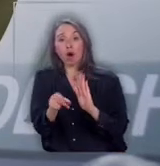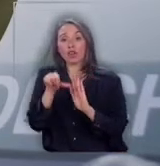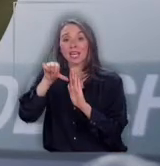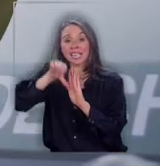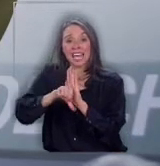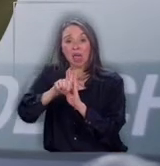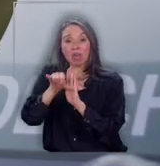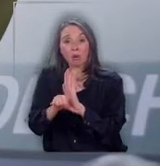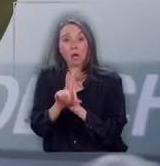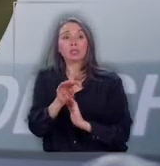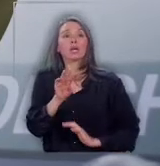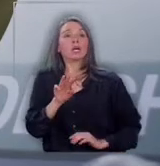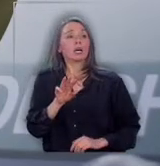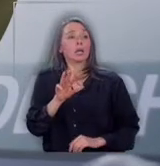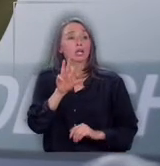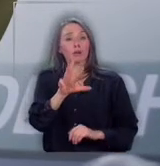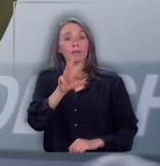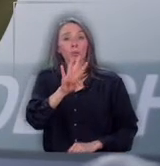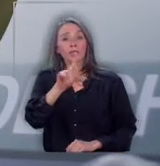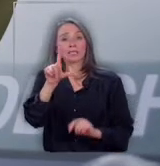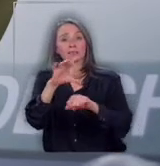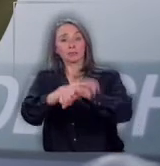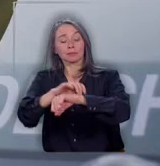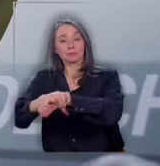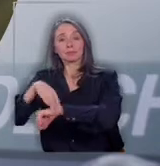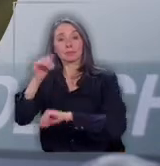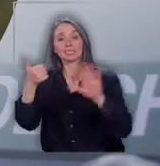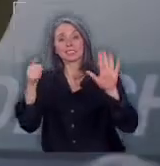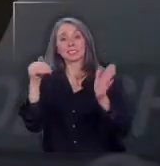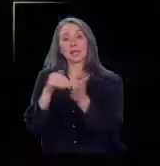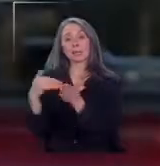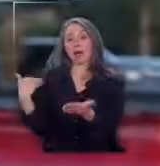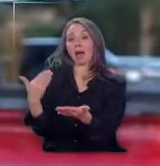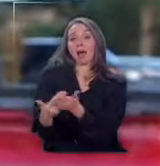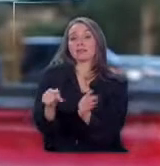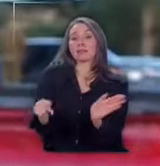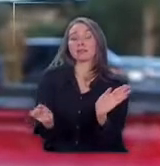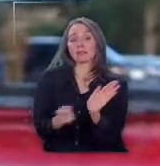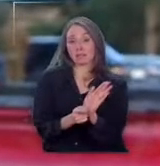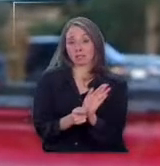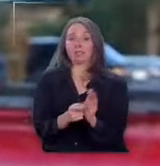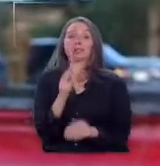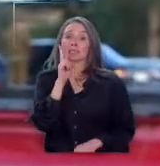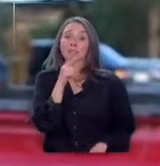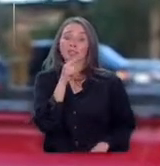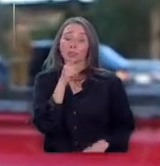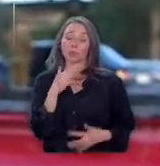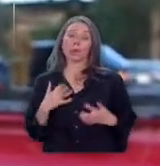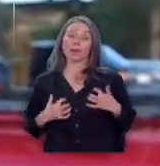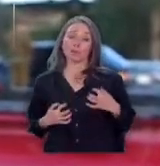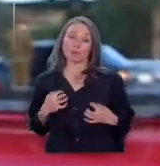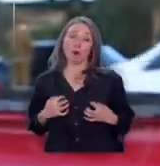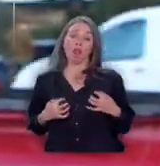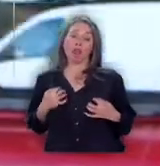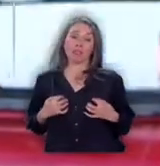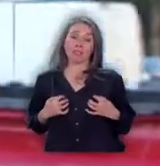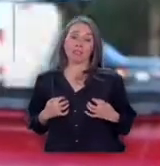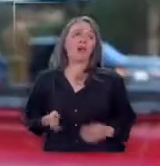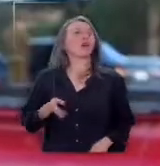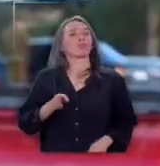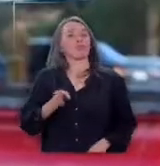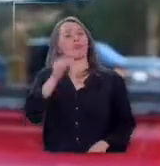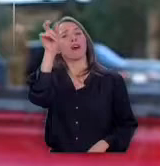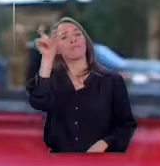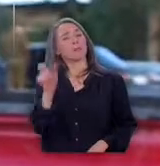hubo 947 detenidos más de 60,000 a la fecha indudablemente molesta el hecho de que todavía